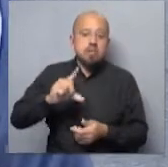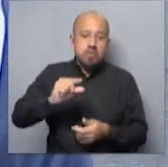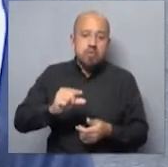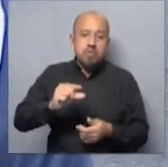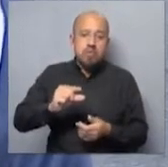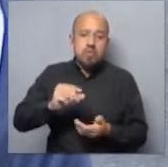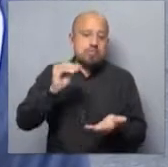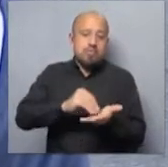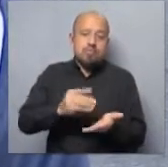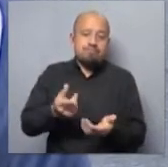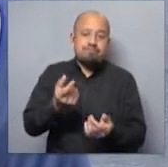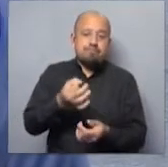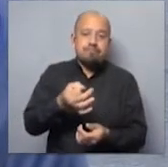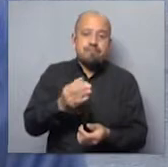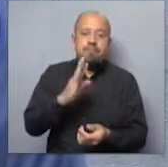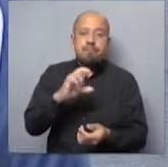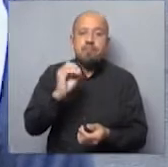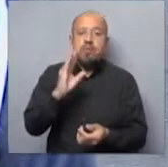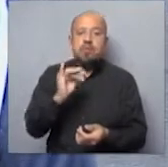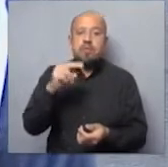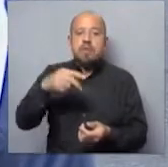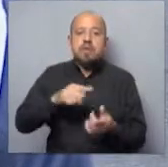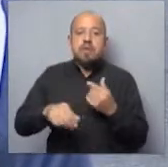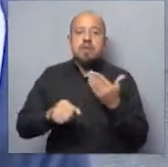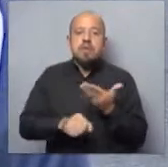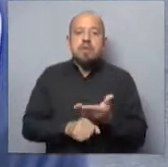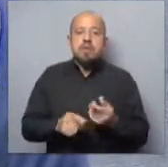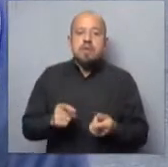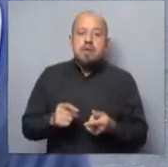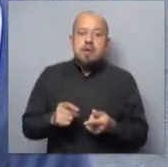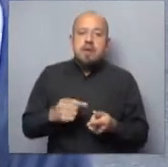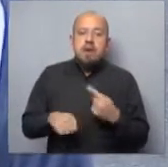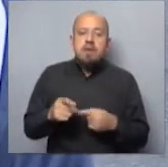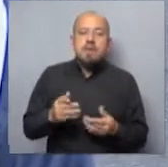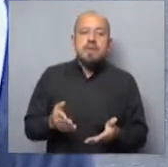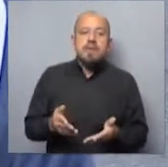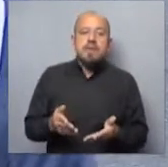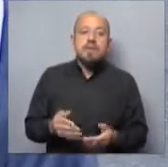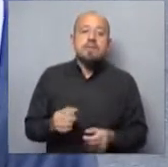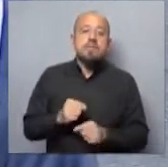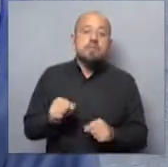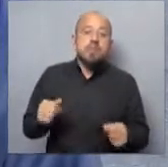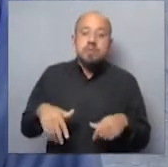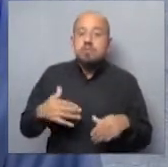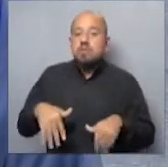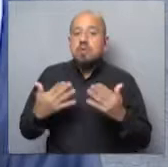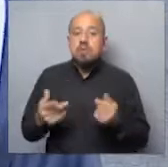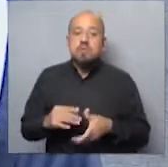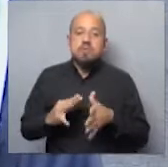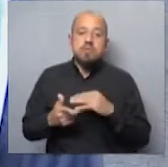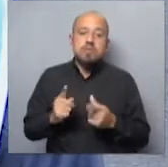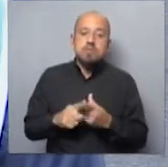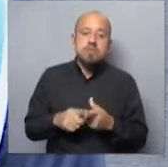¿verdad? Entonces, estamos pidiendo que se nos dé eso, que se nos pueda dar en cualquier forma. Puede